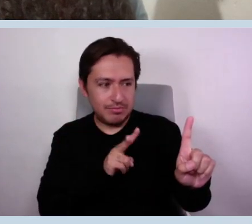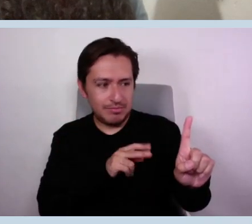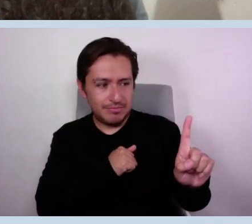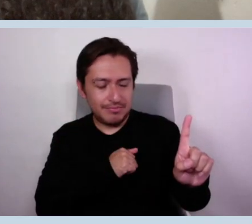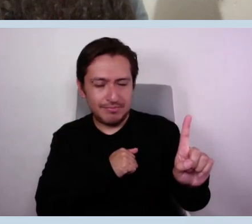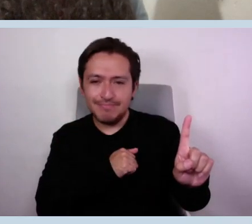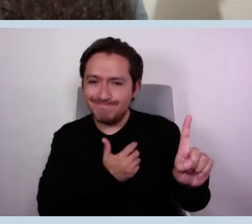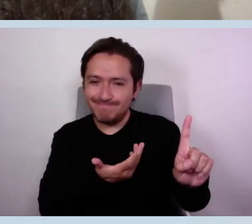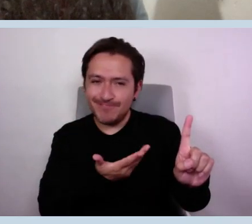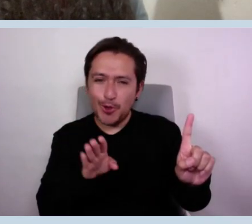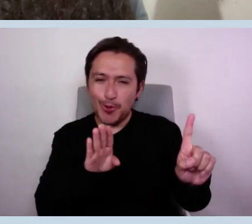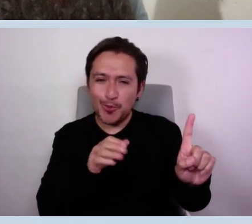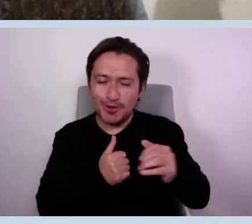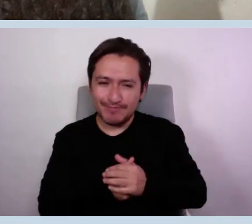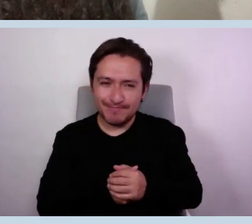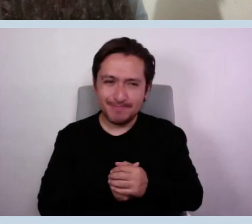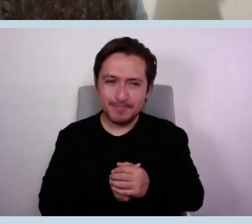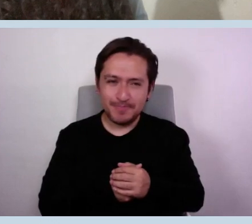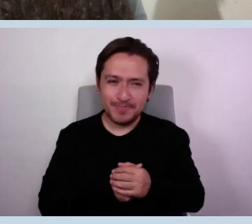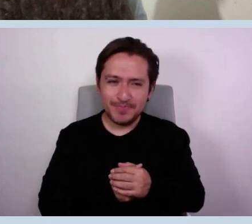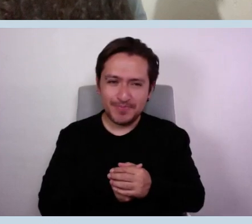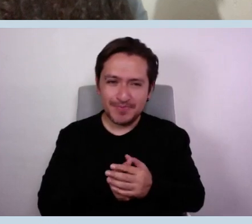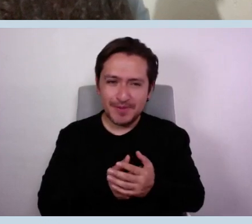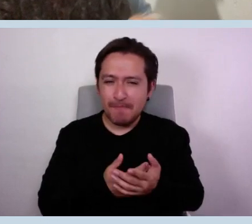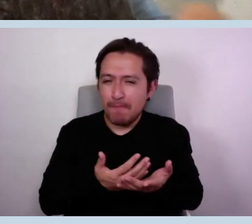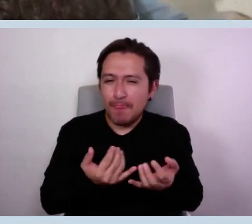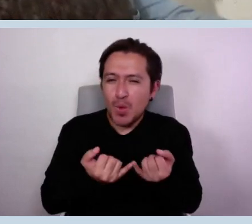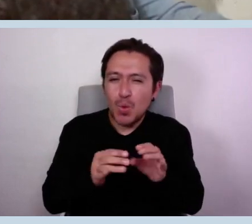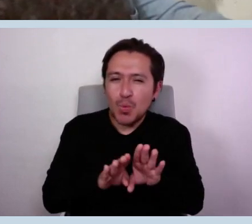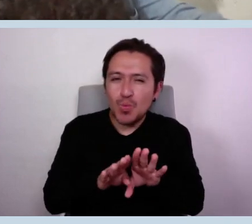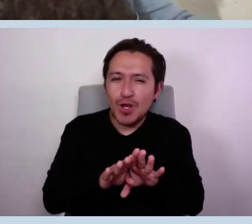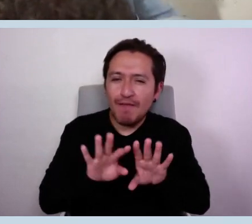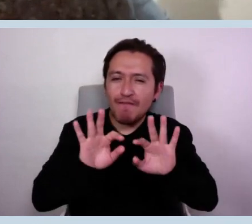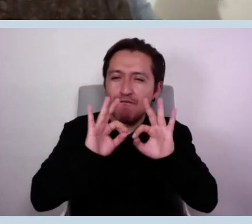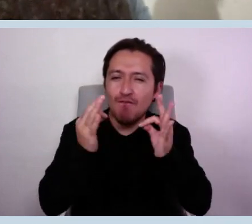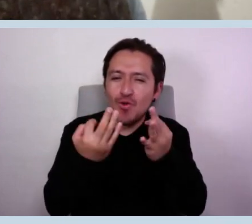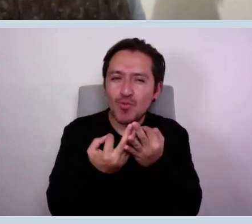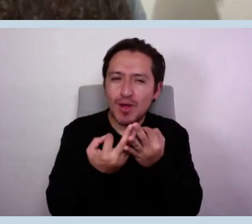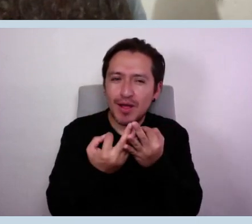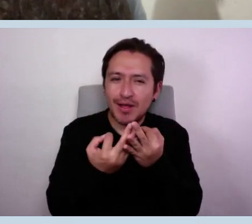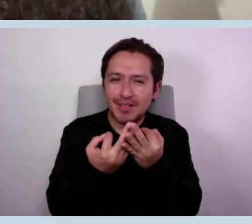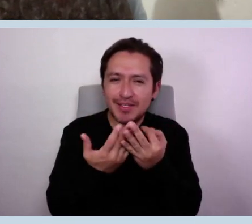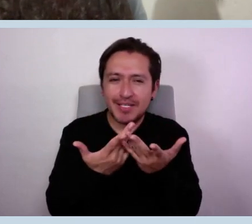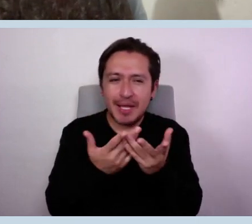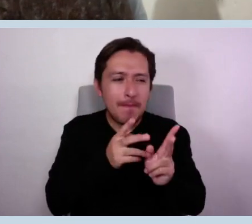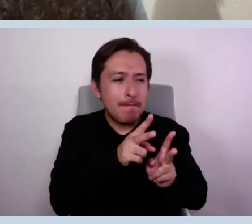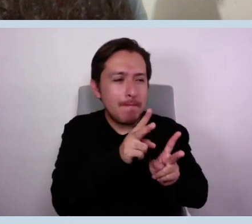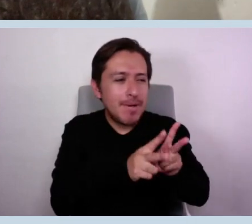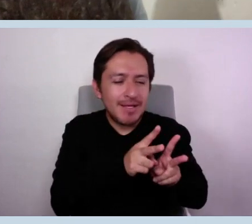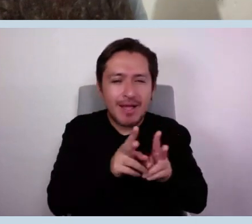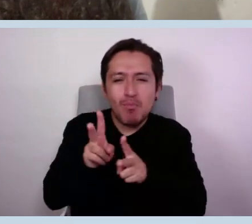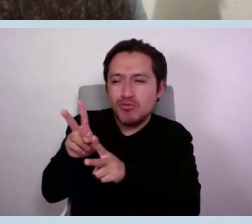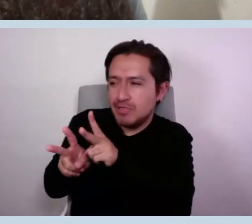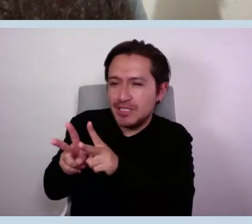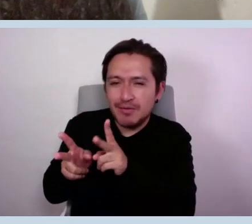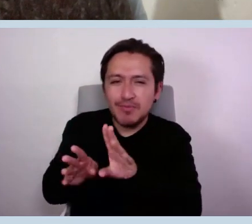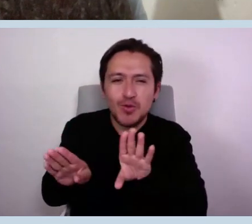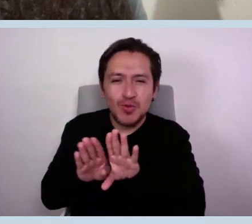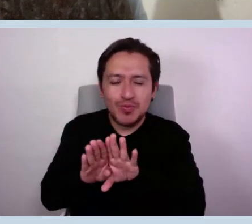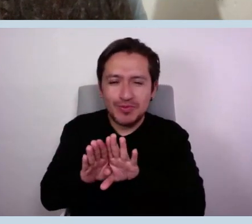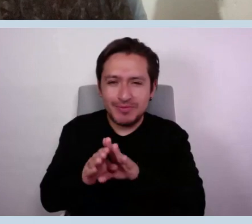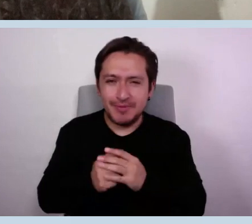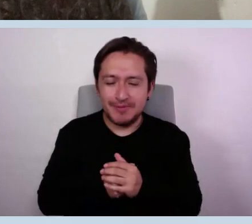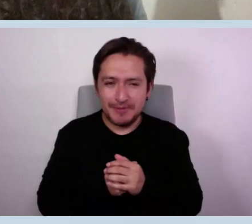manera en la que nos sentamos a platicar con ellas afecta y la programación o sea es es